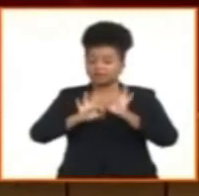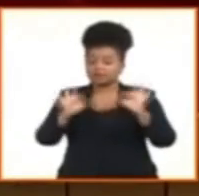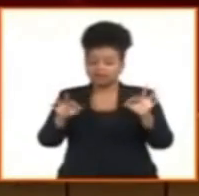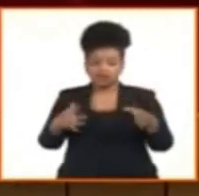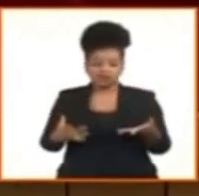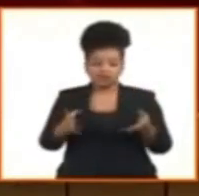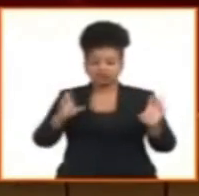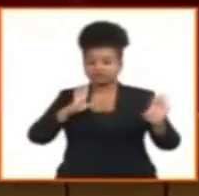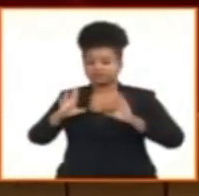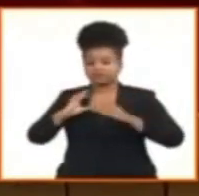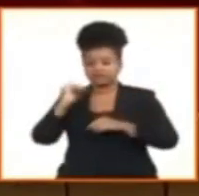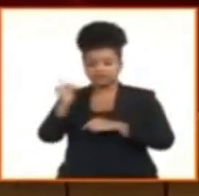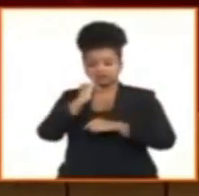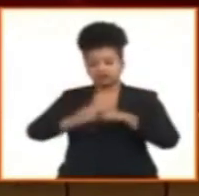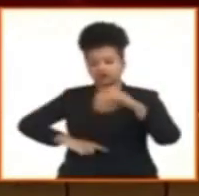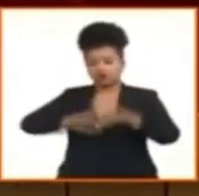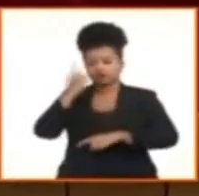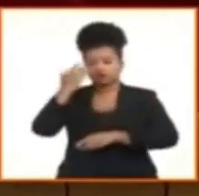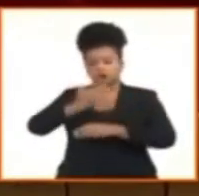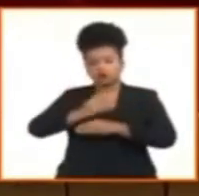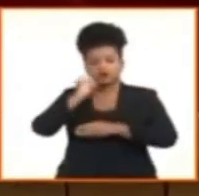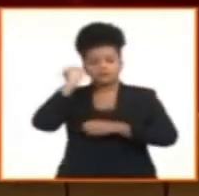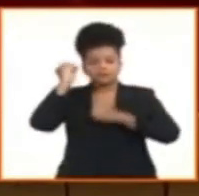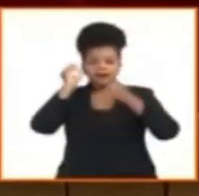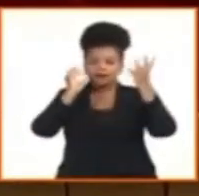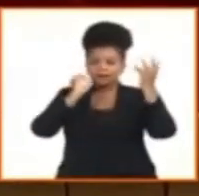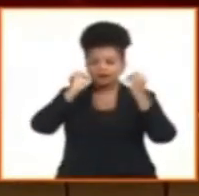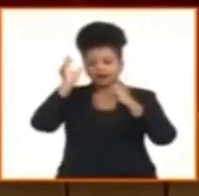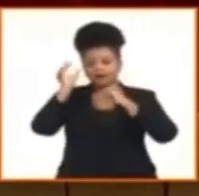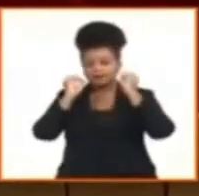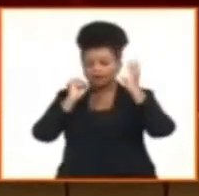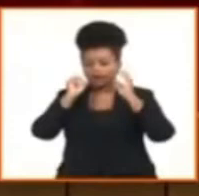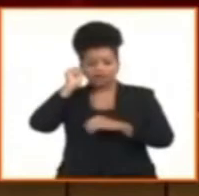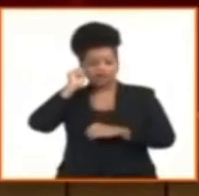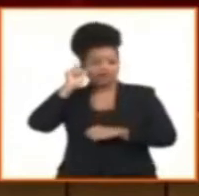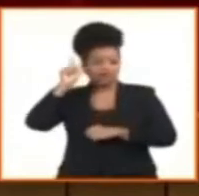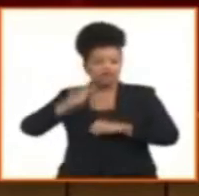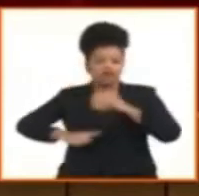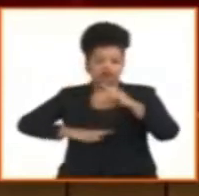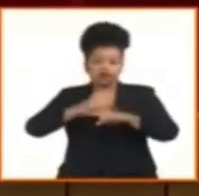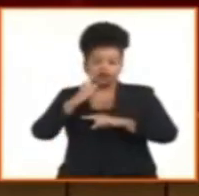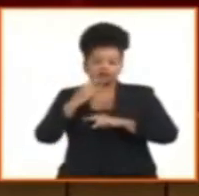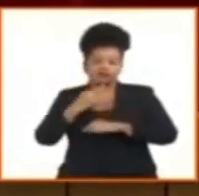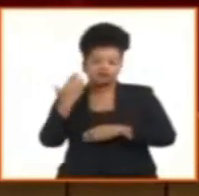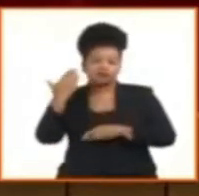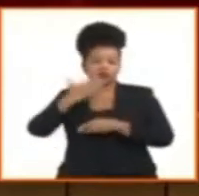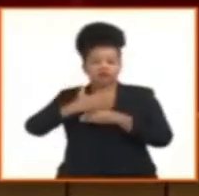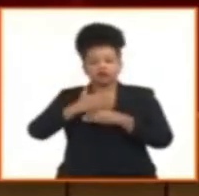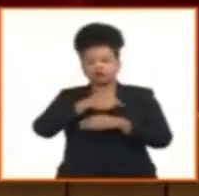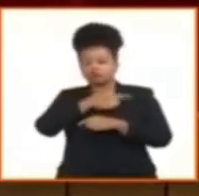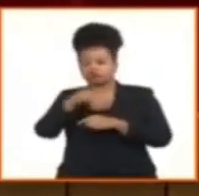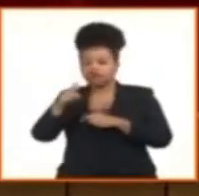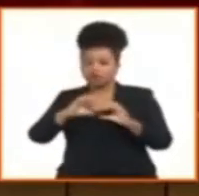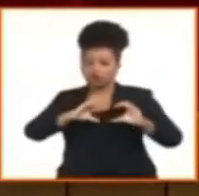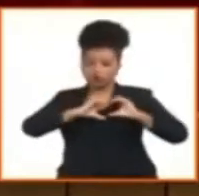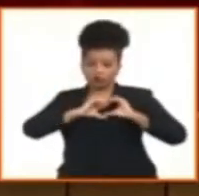contra el bloqueo y las iniciativas de profundo impacto como Puentes de Amor y Poniéndole Corazón a Cuba, organizadas los